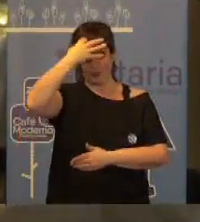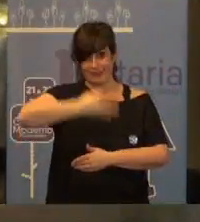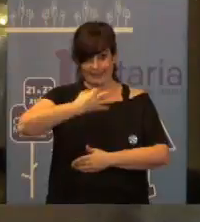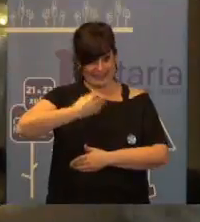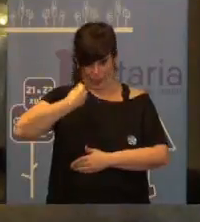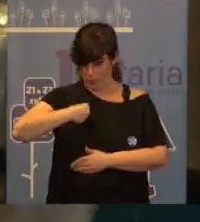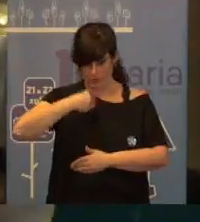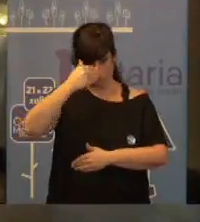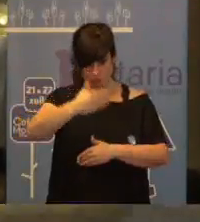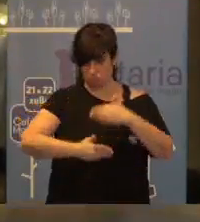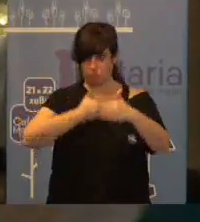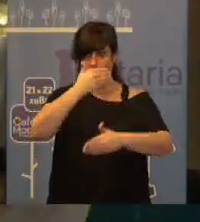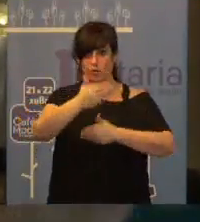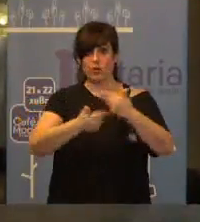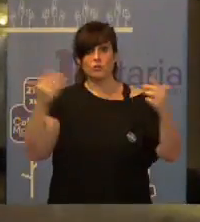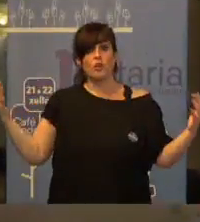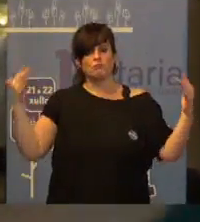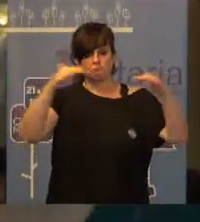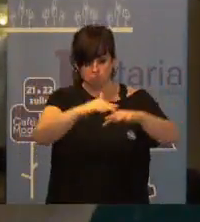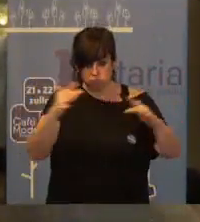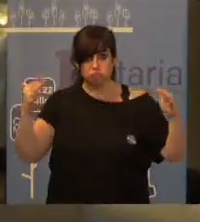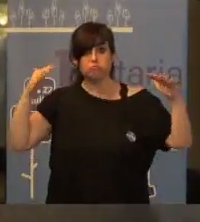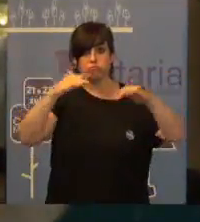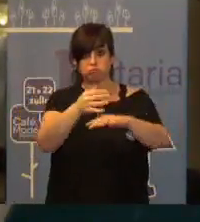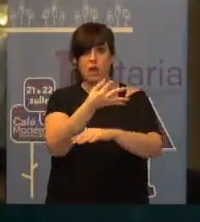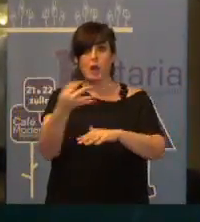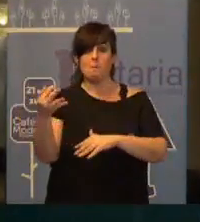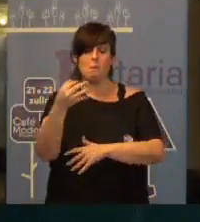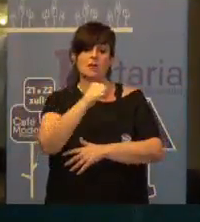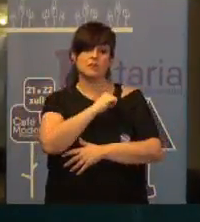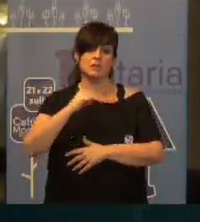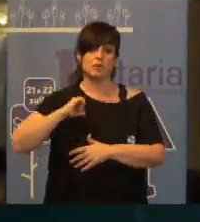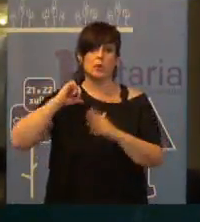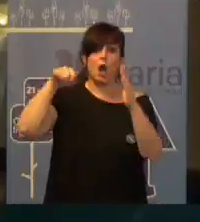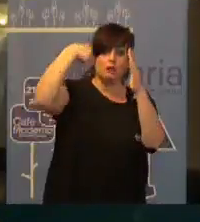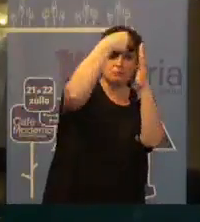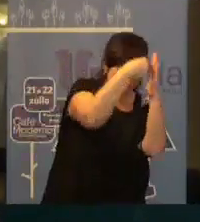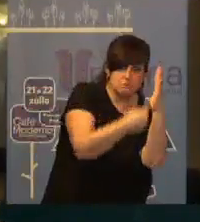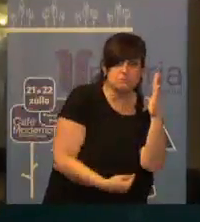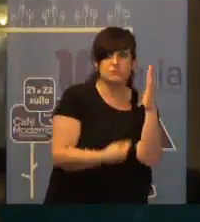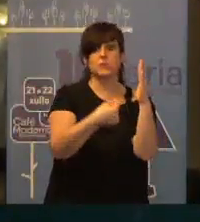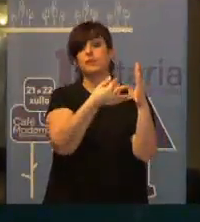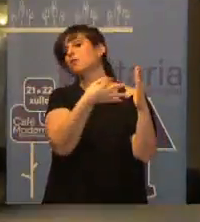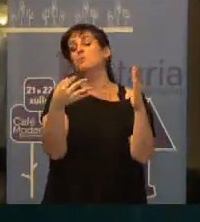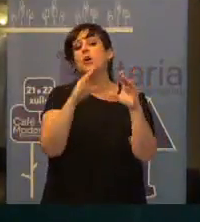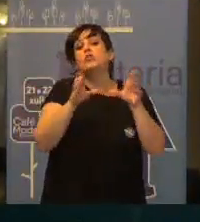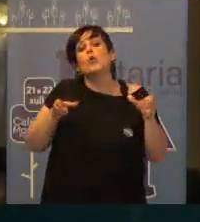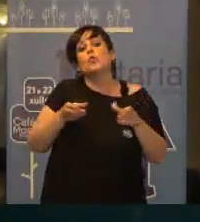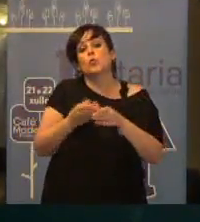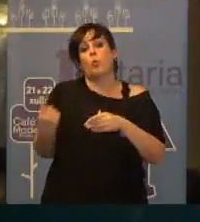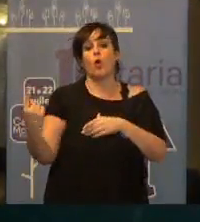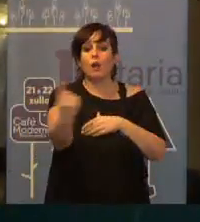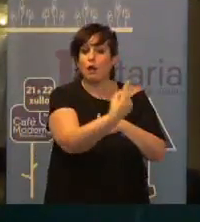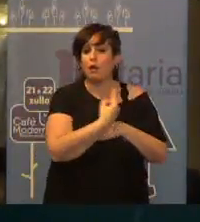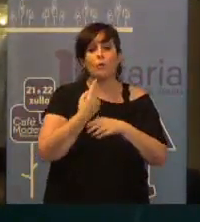mesmo proceso que é de confluencia da inscripción individual, das mareas, dos distintos partidos, como que se lle quera chamar igual,